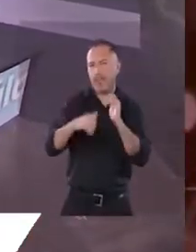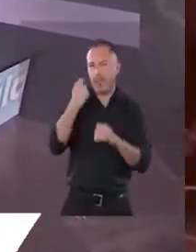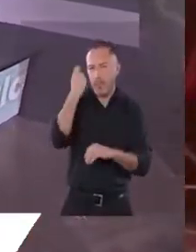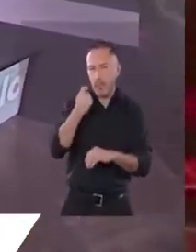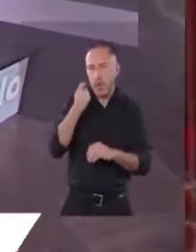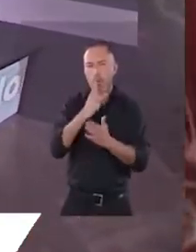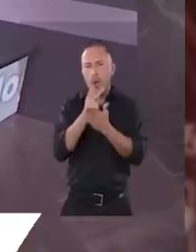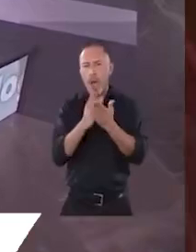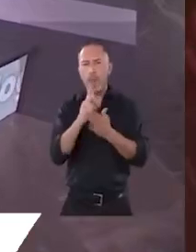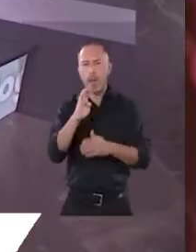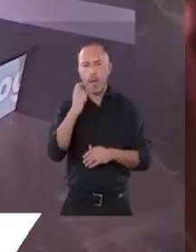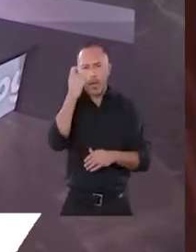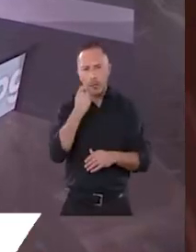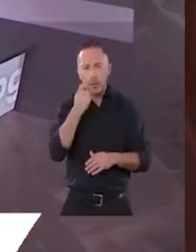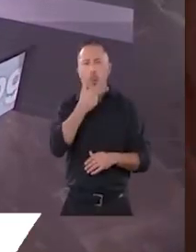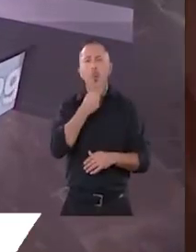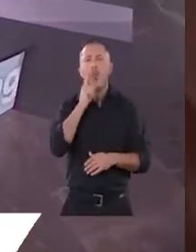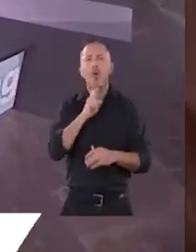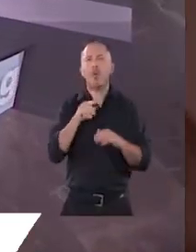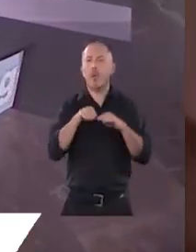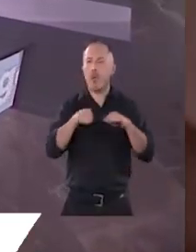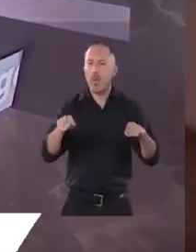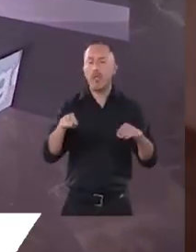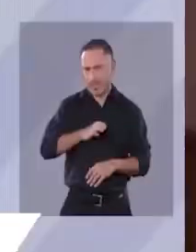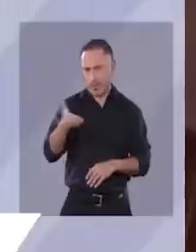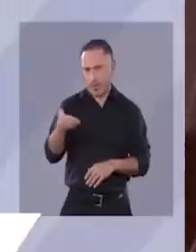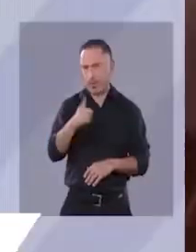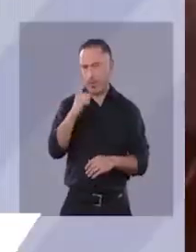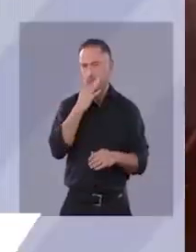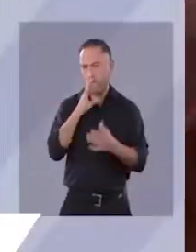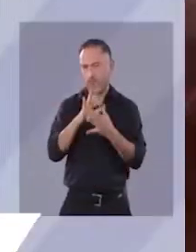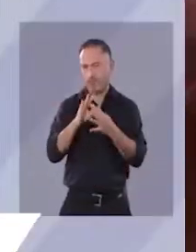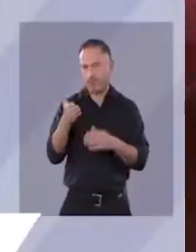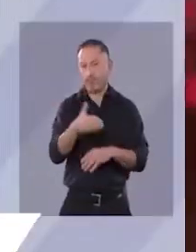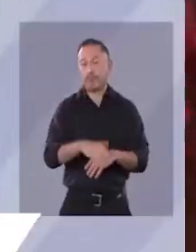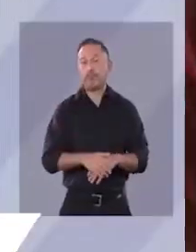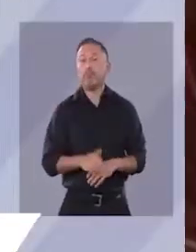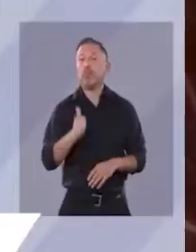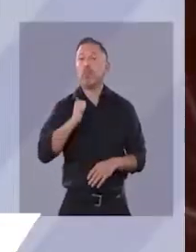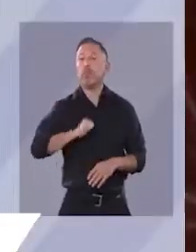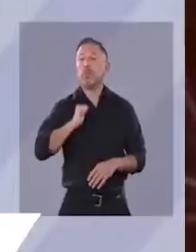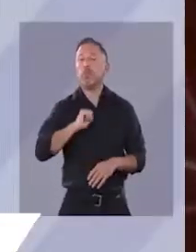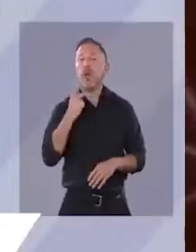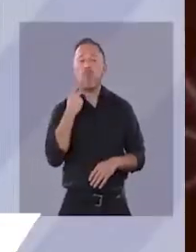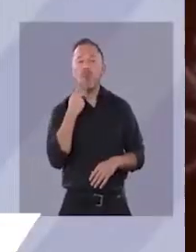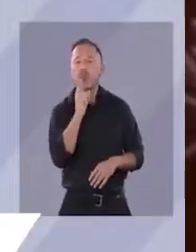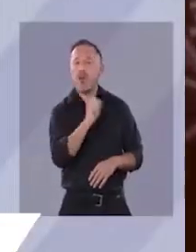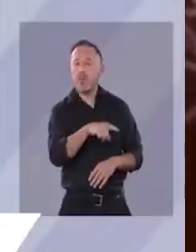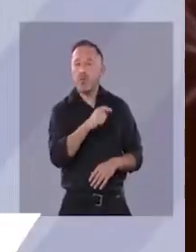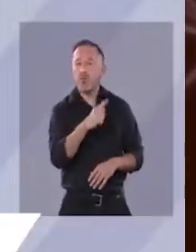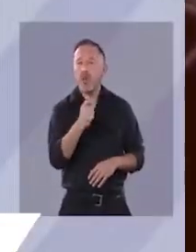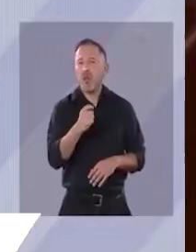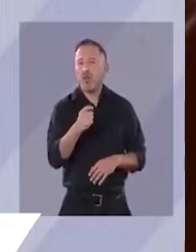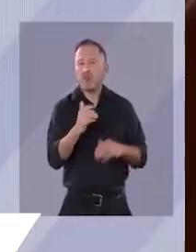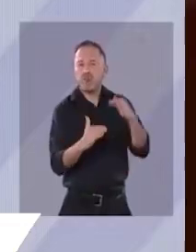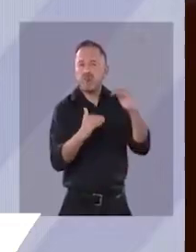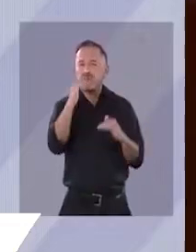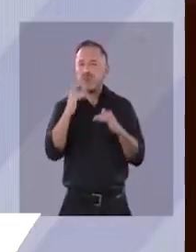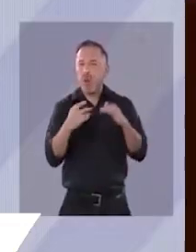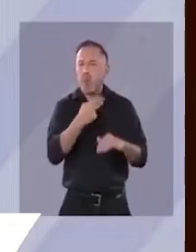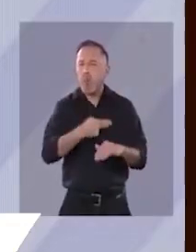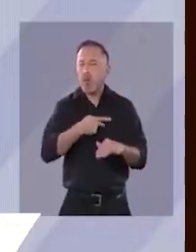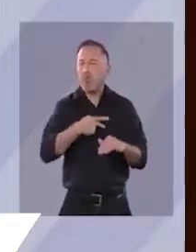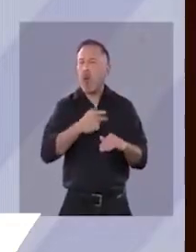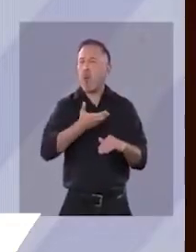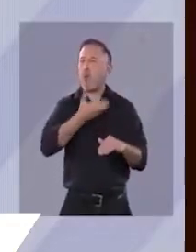Jorge Álvarez Maínez, que con una canción y un baile pues se ha logrado posicionar, porque también